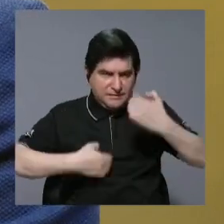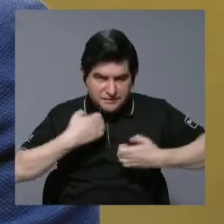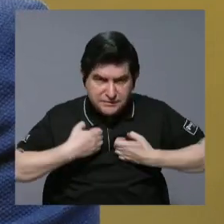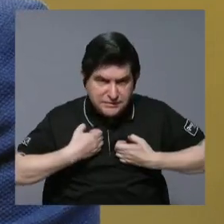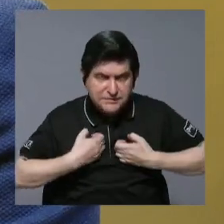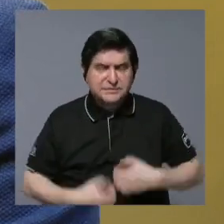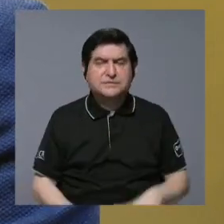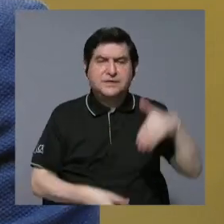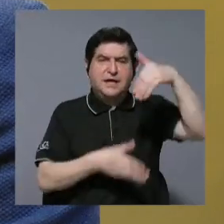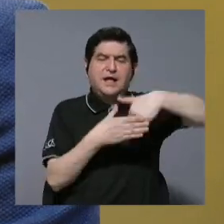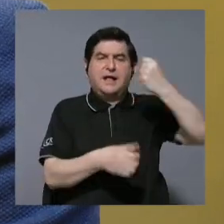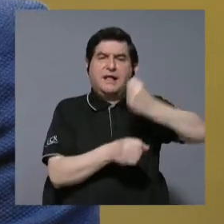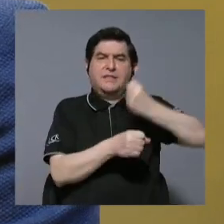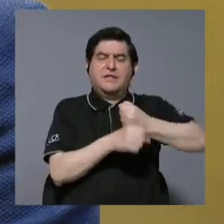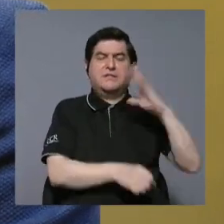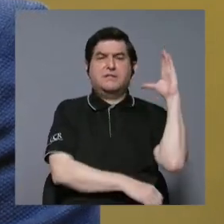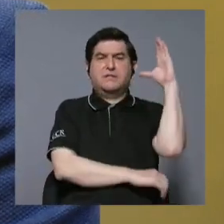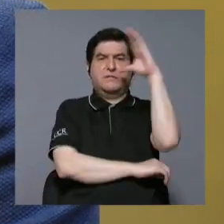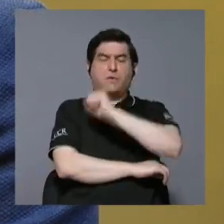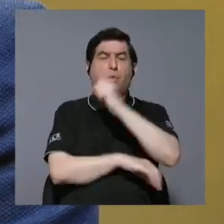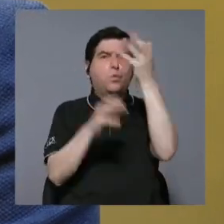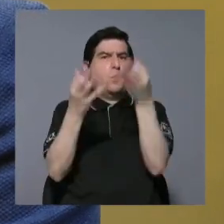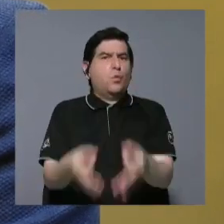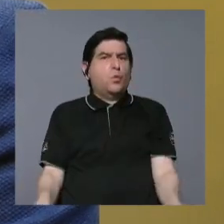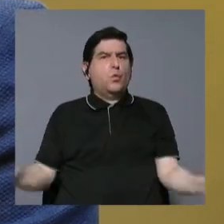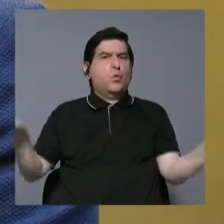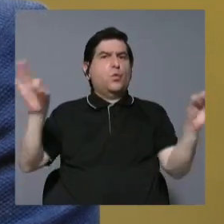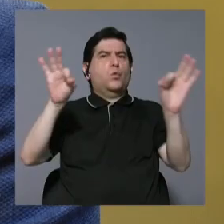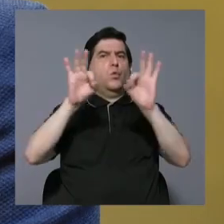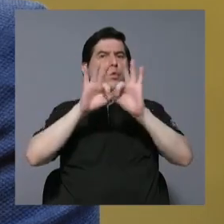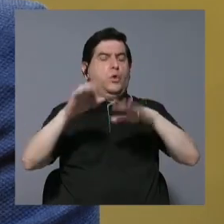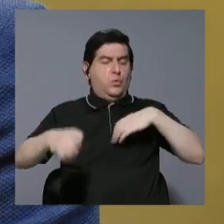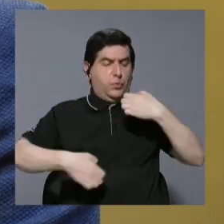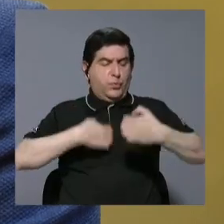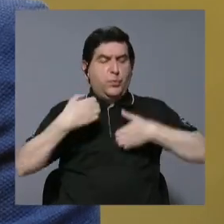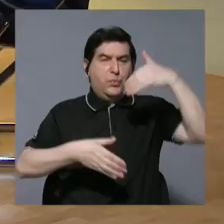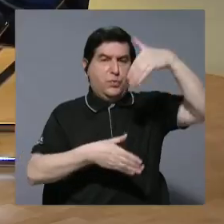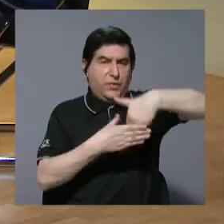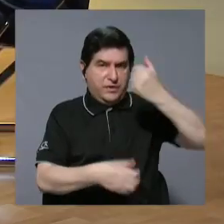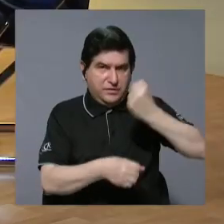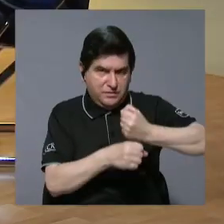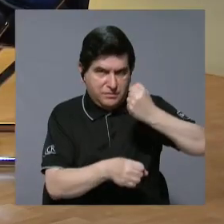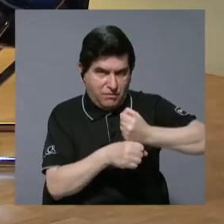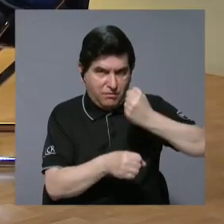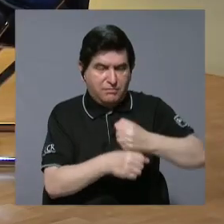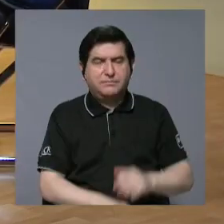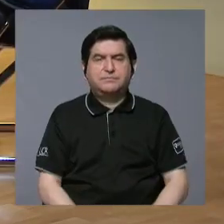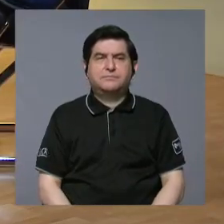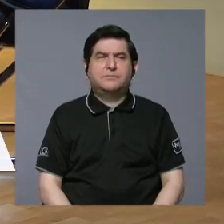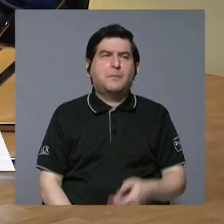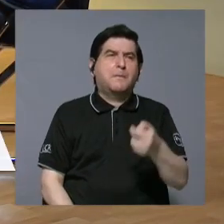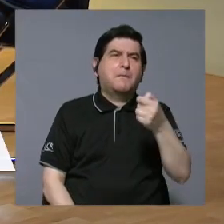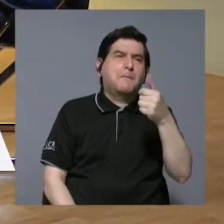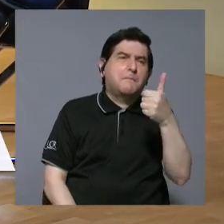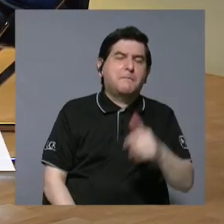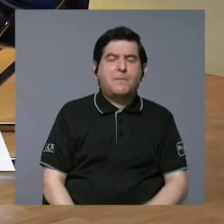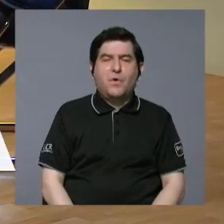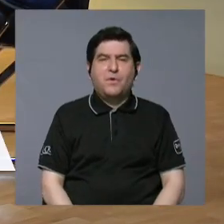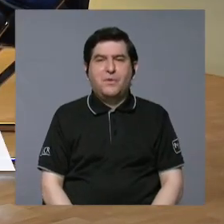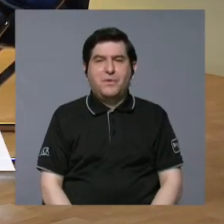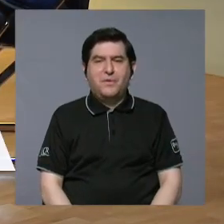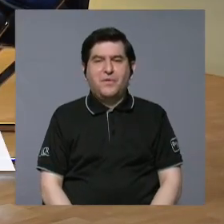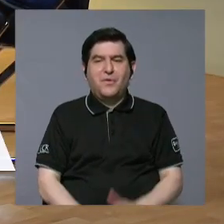el trabajo, nos hemos dado cuenta de la importancia de las emociones en el trabajo. Entonces, un poco al estilo del Padrino,